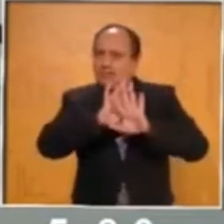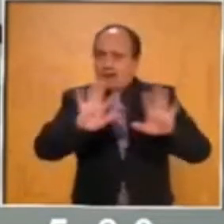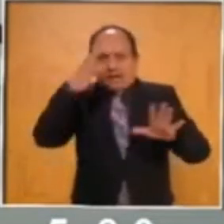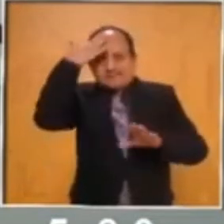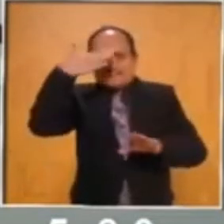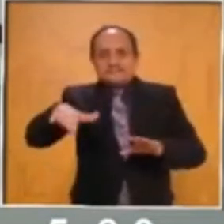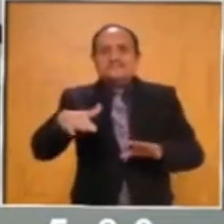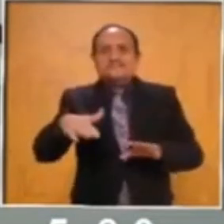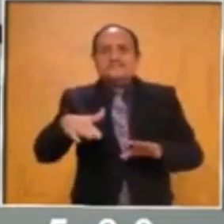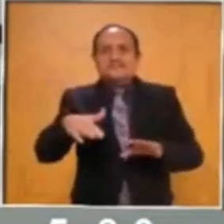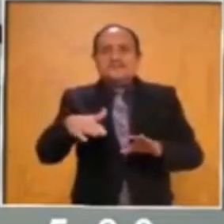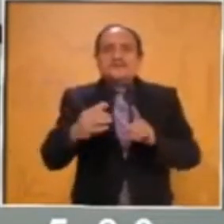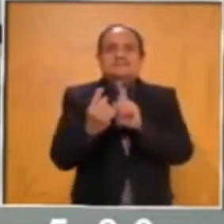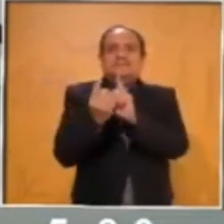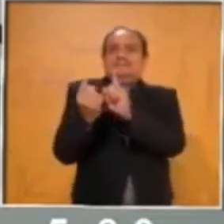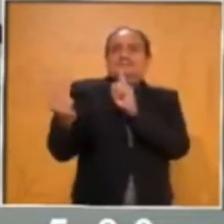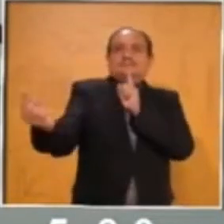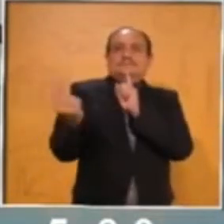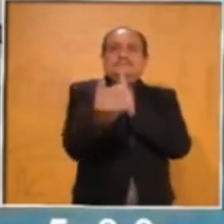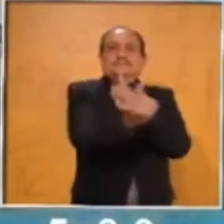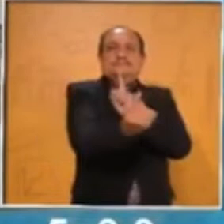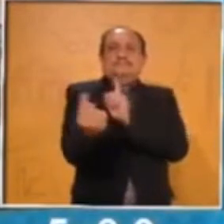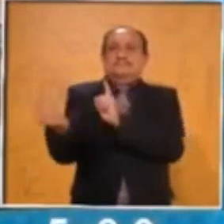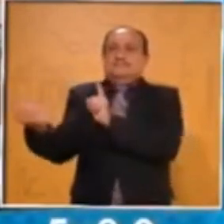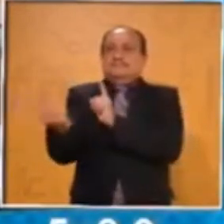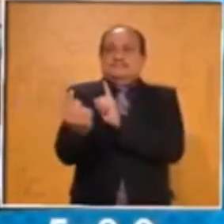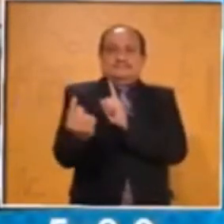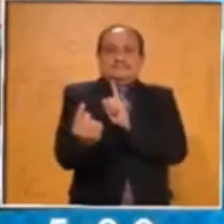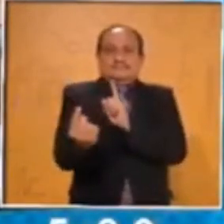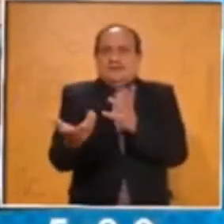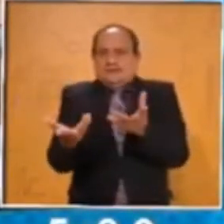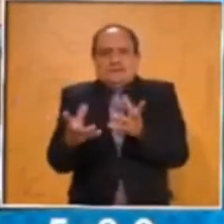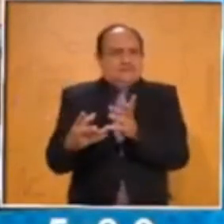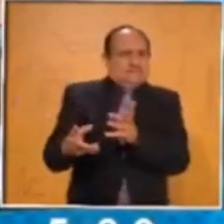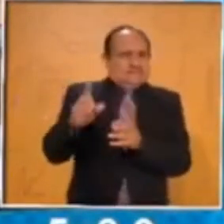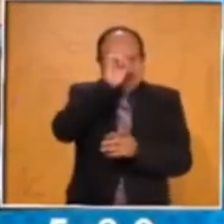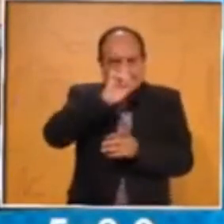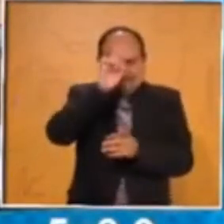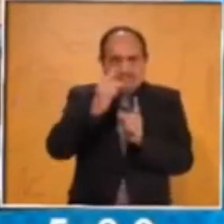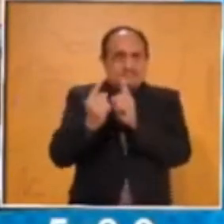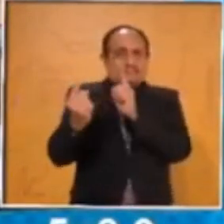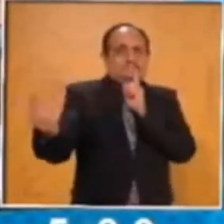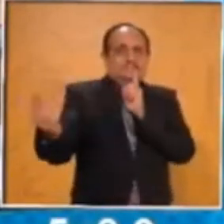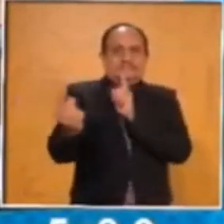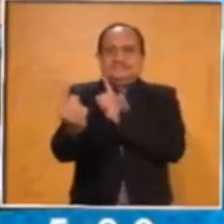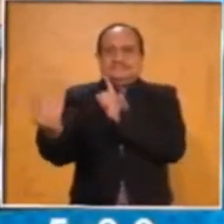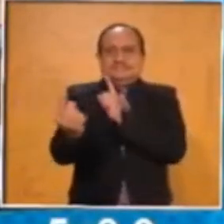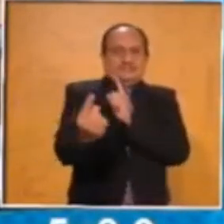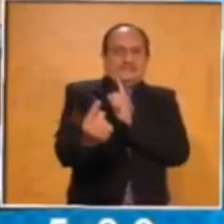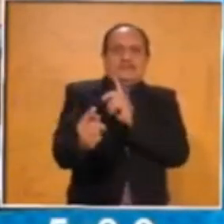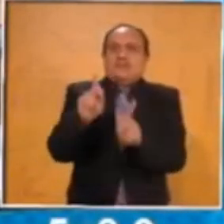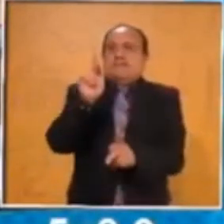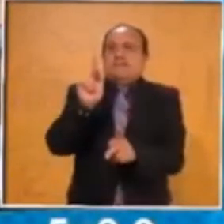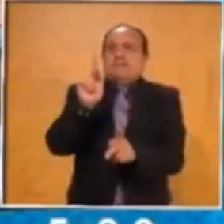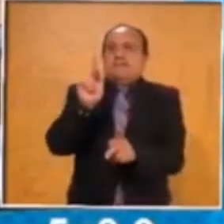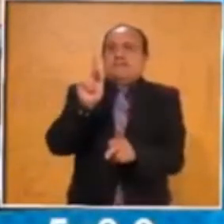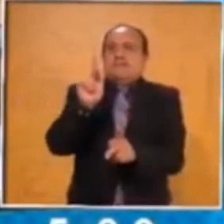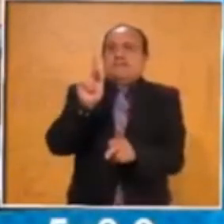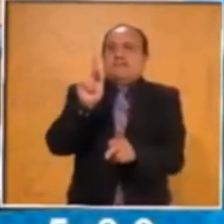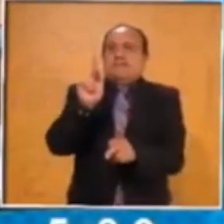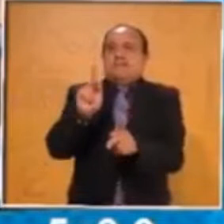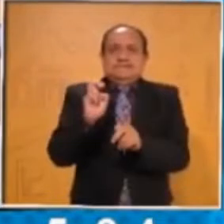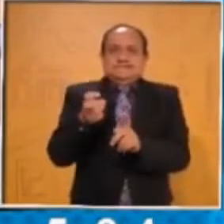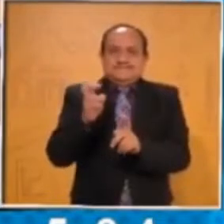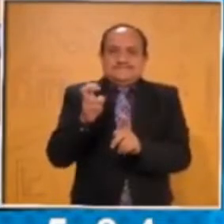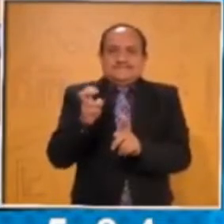saben, su sana distancia. ¿Sí? Hablar de su sana distancia, ahora vamos a tener que hablar como lo que es en